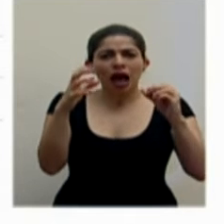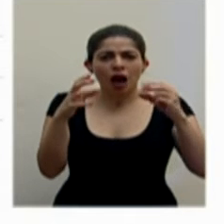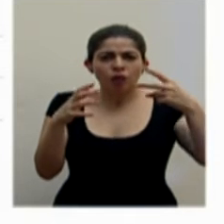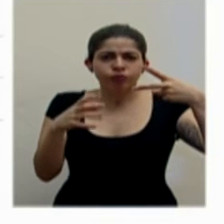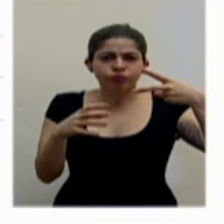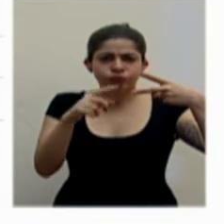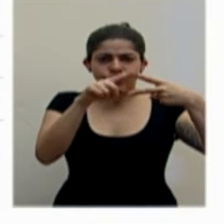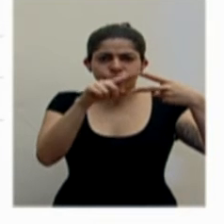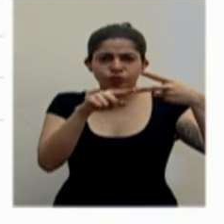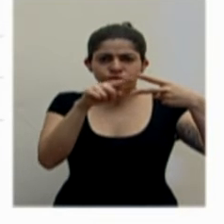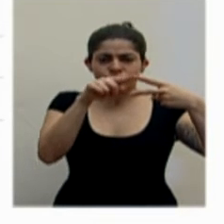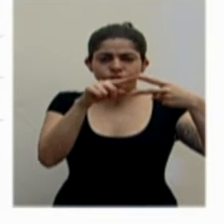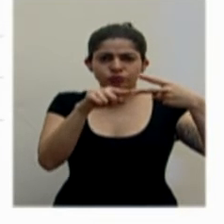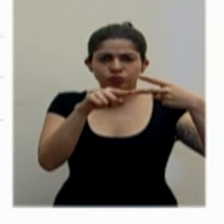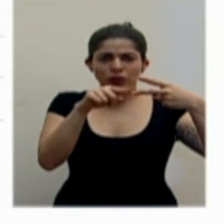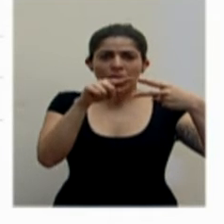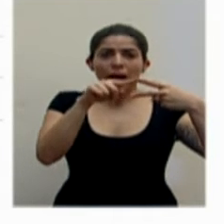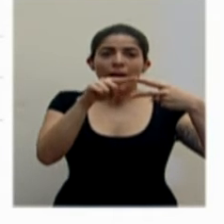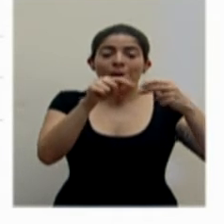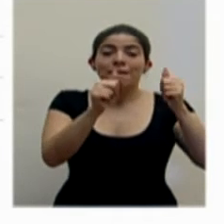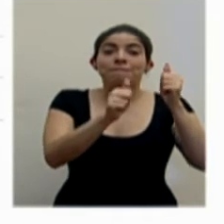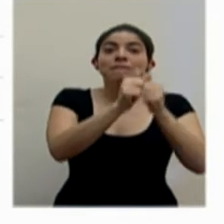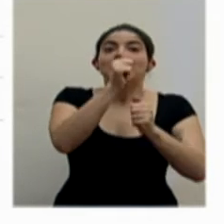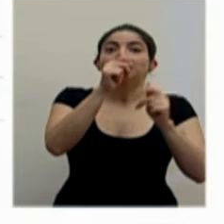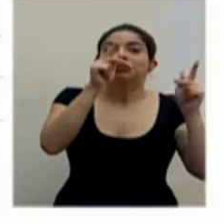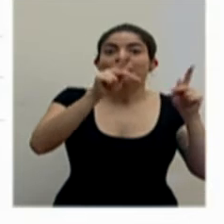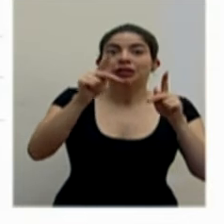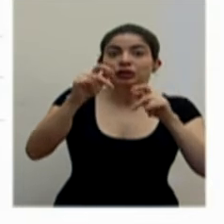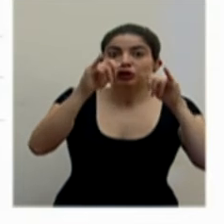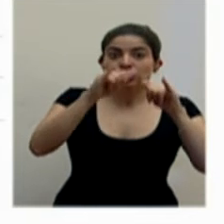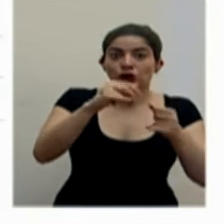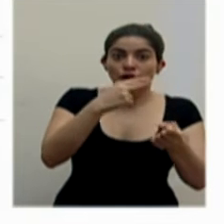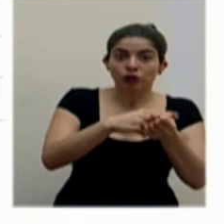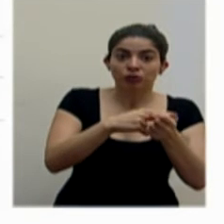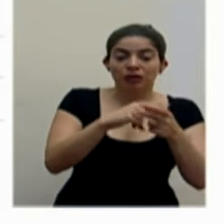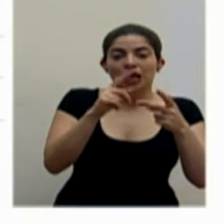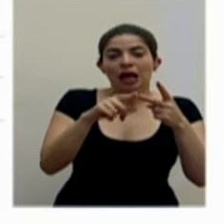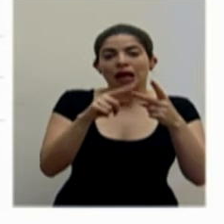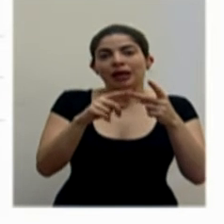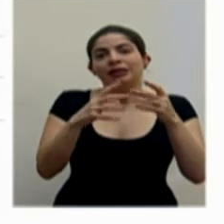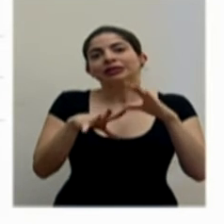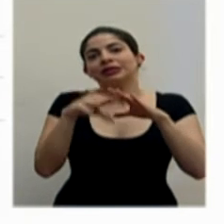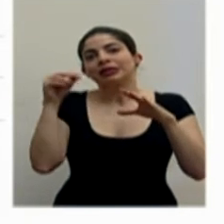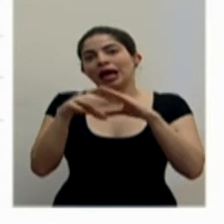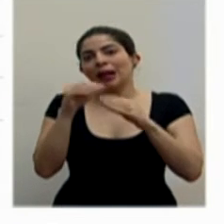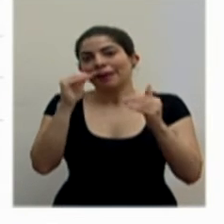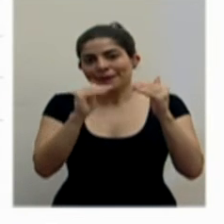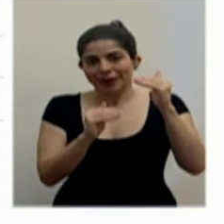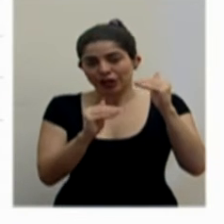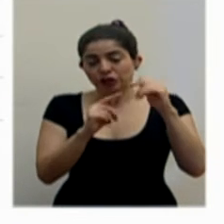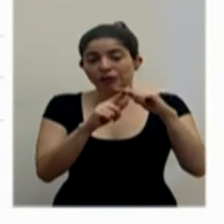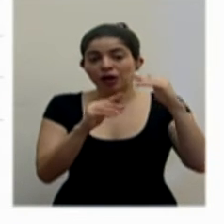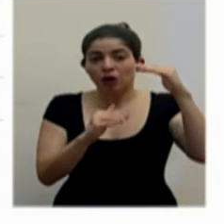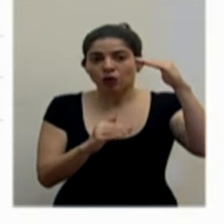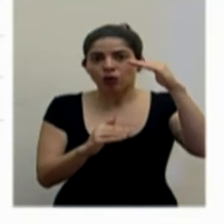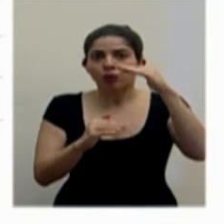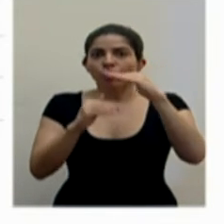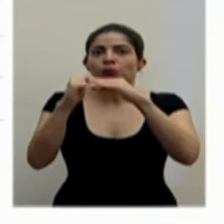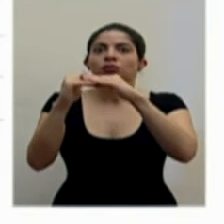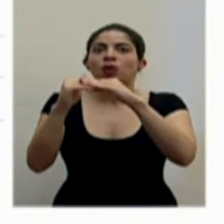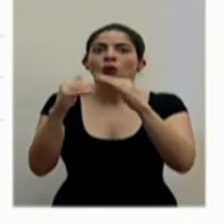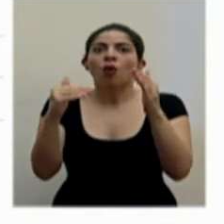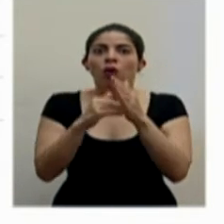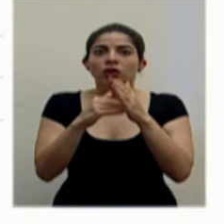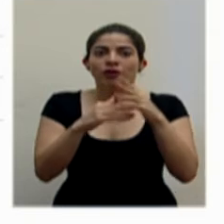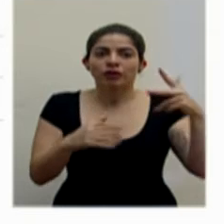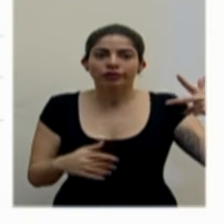naranja, donde hay más internados o entrando que los que están saliendo. Pero luego esas dos curvas se juntan otra vez y hay